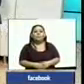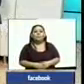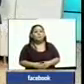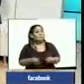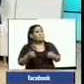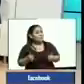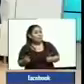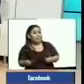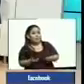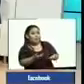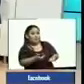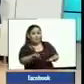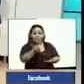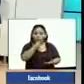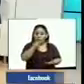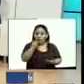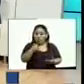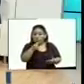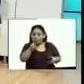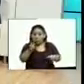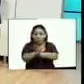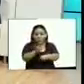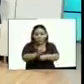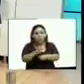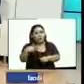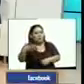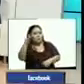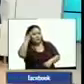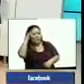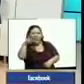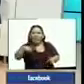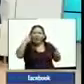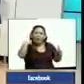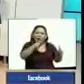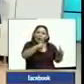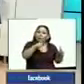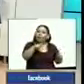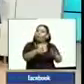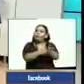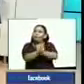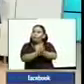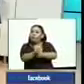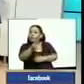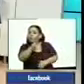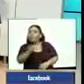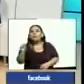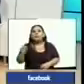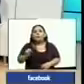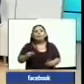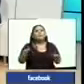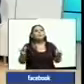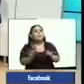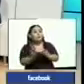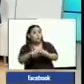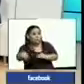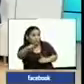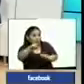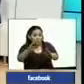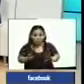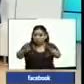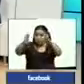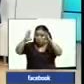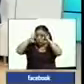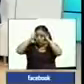bien tenemos el reporte completo de nuestro compañero Julio Guevara como siempre información muy interesante por supuesto y también atención a lo